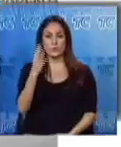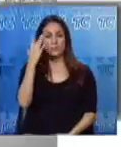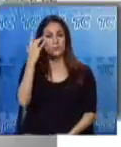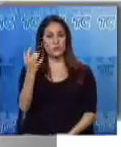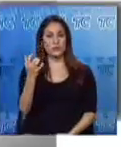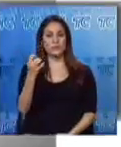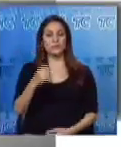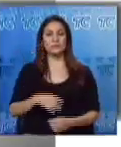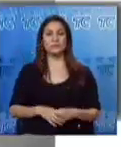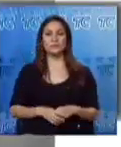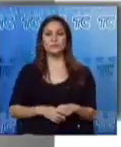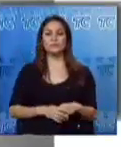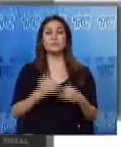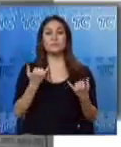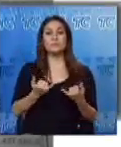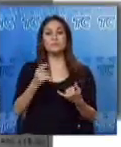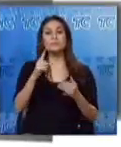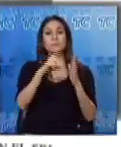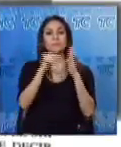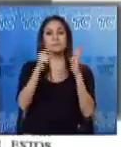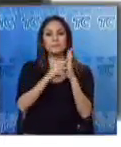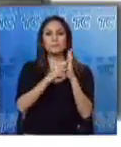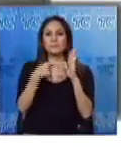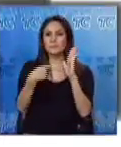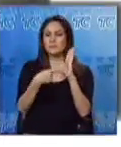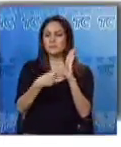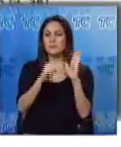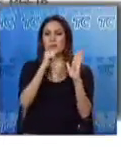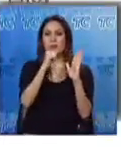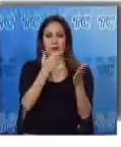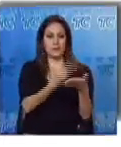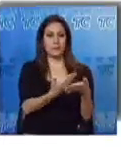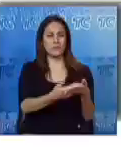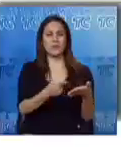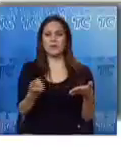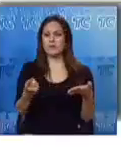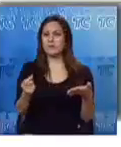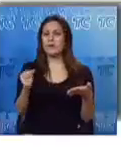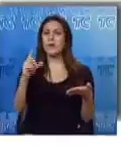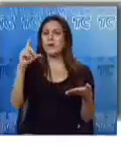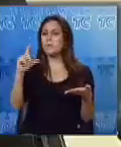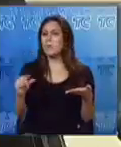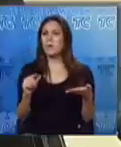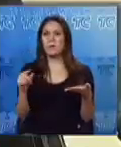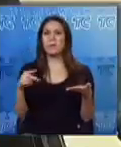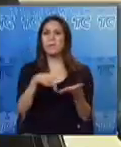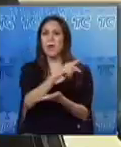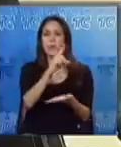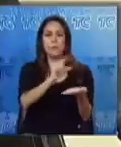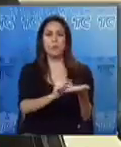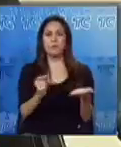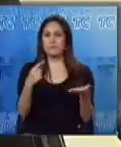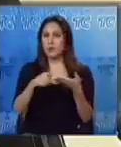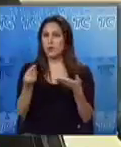en las declaraciones de ingresos en el Servicio de Rentas Internas y el Sistema Financiero. En el SRI se reporta